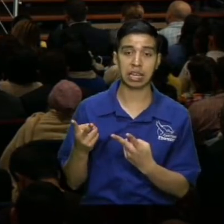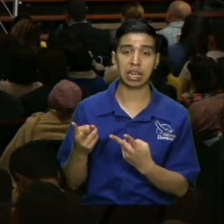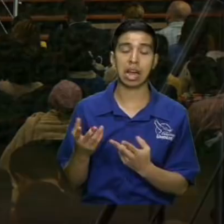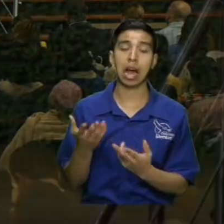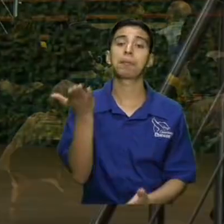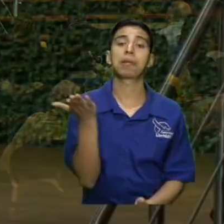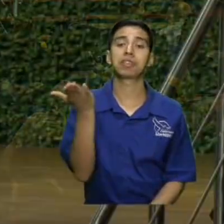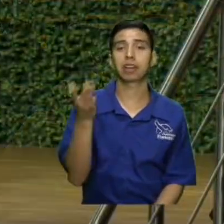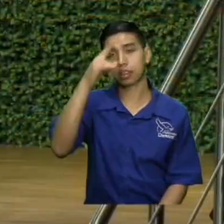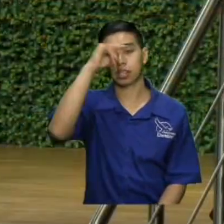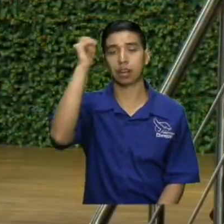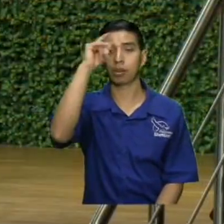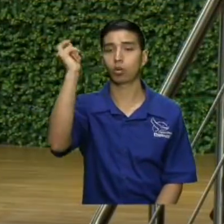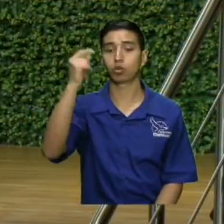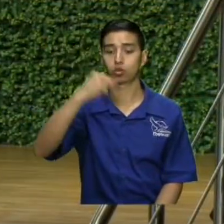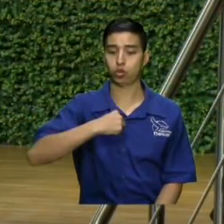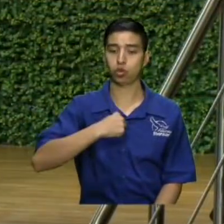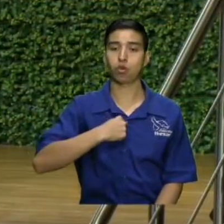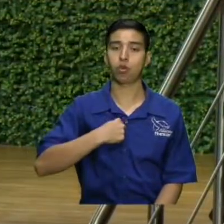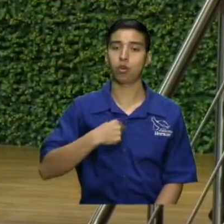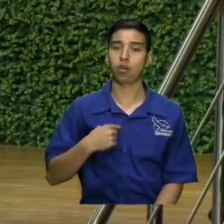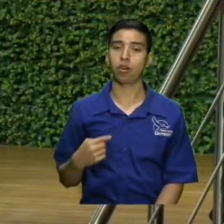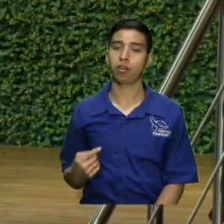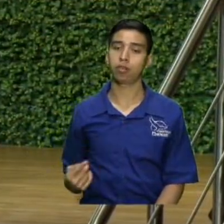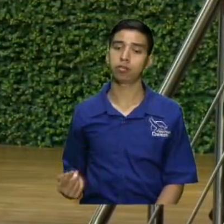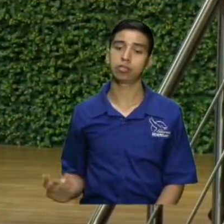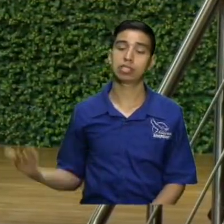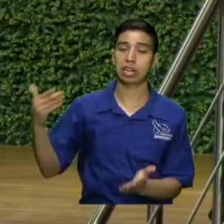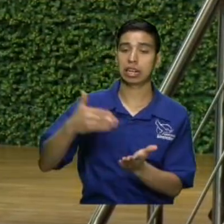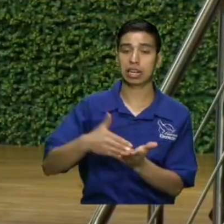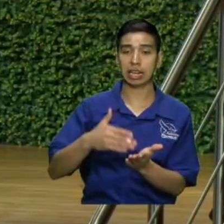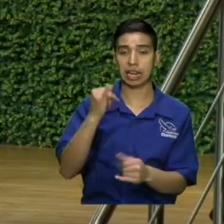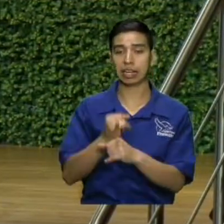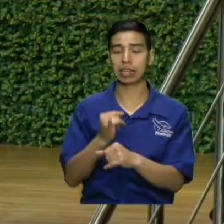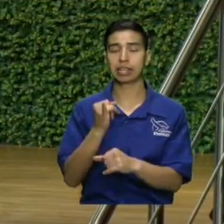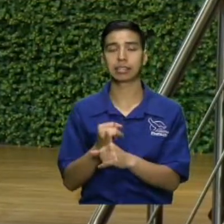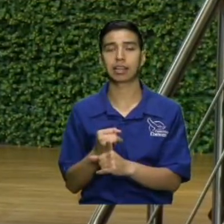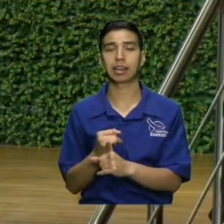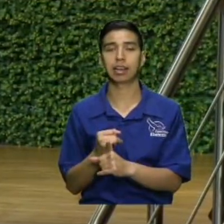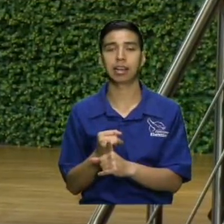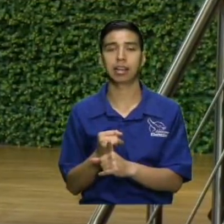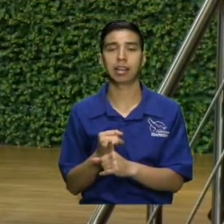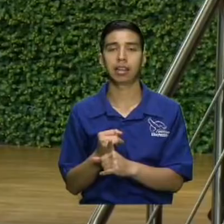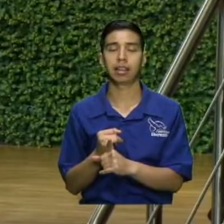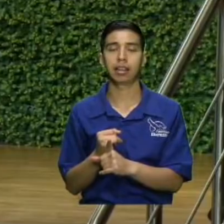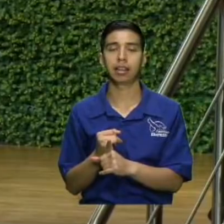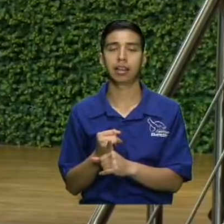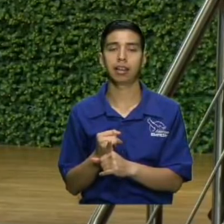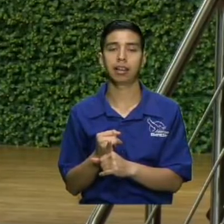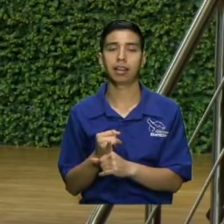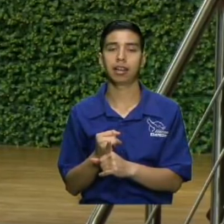Dios me dijo. Bueno, me puso una señal, pero que yo me tenía que definir.